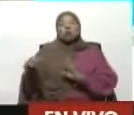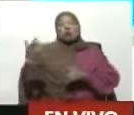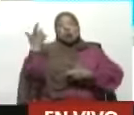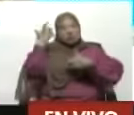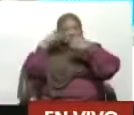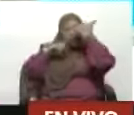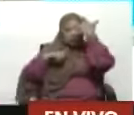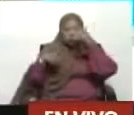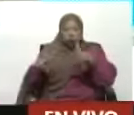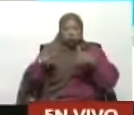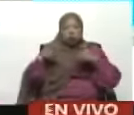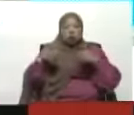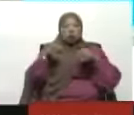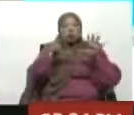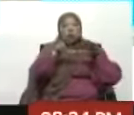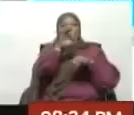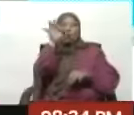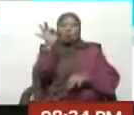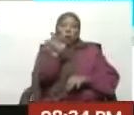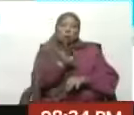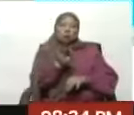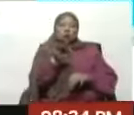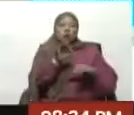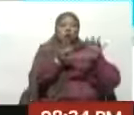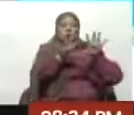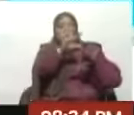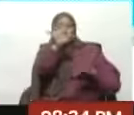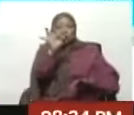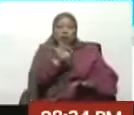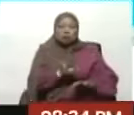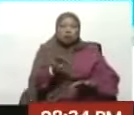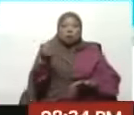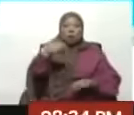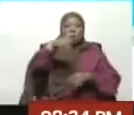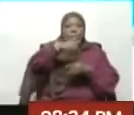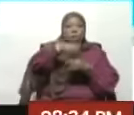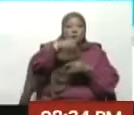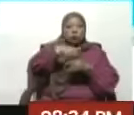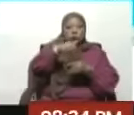chavismo gana con 80%, 90% de los votos.